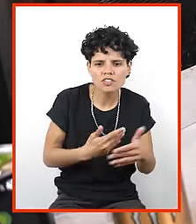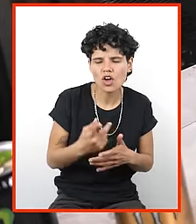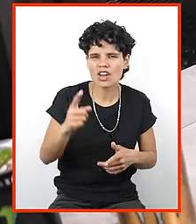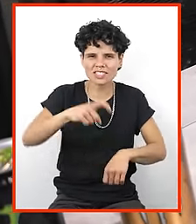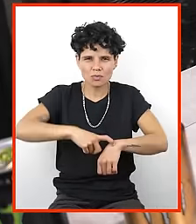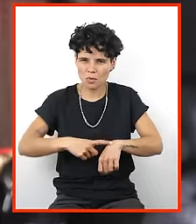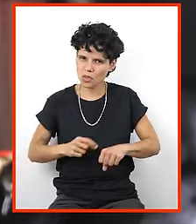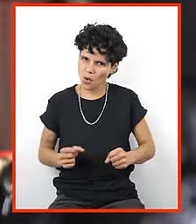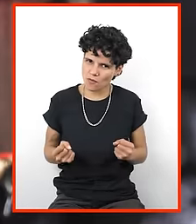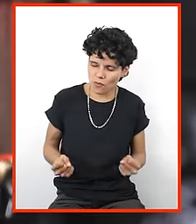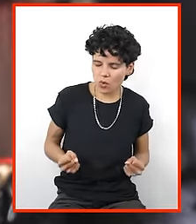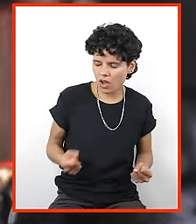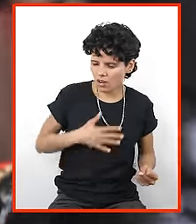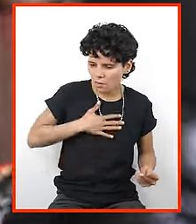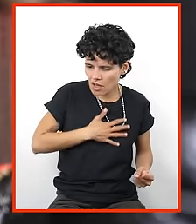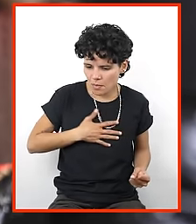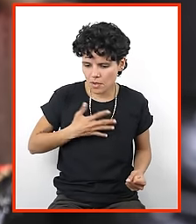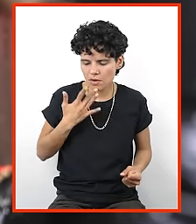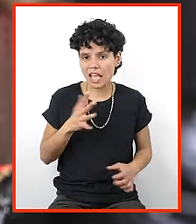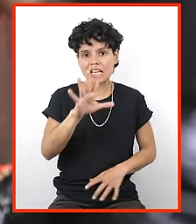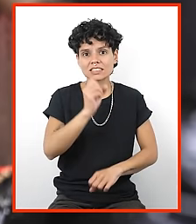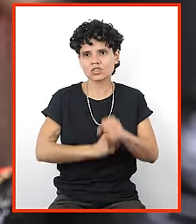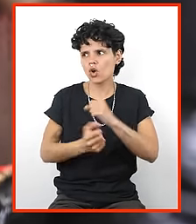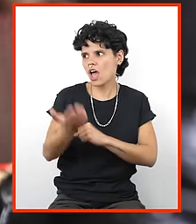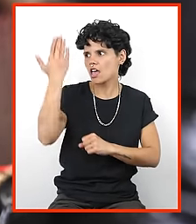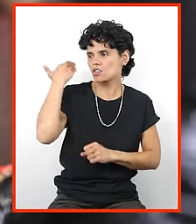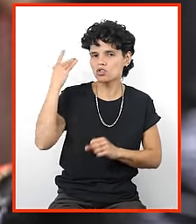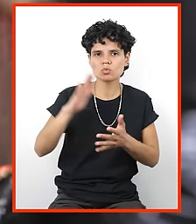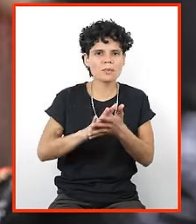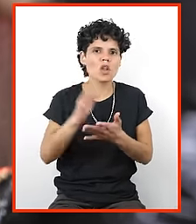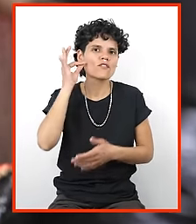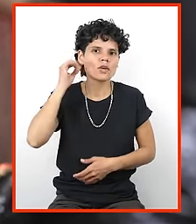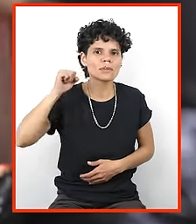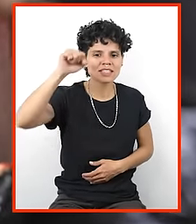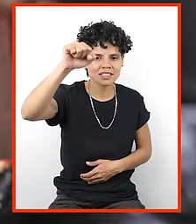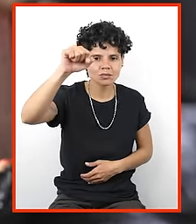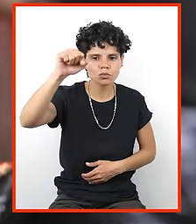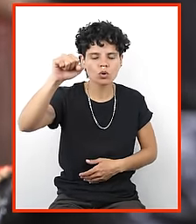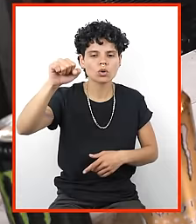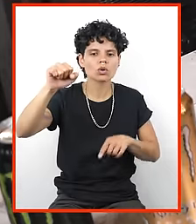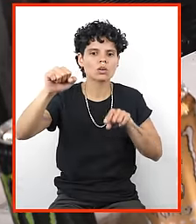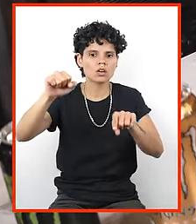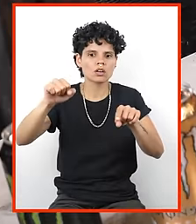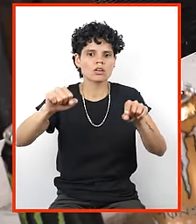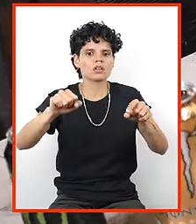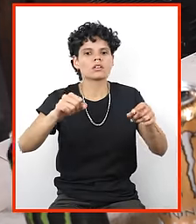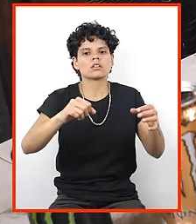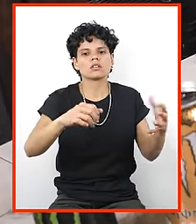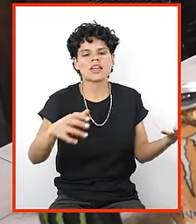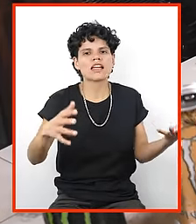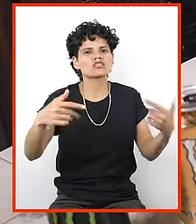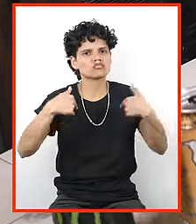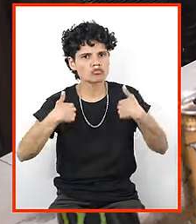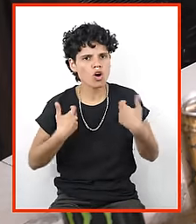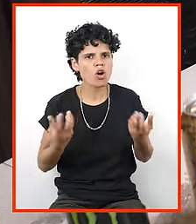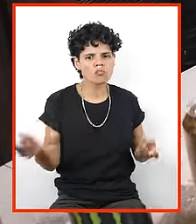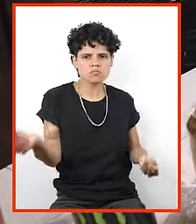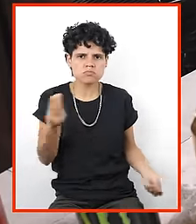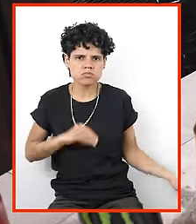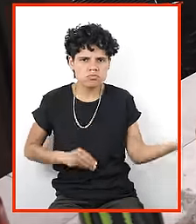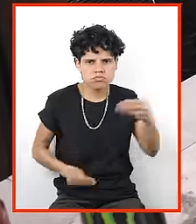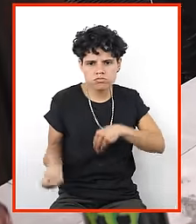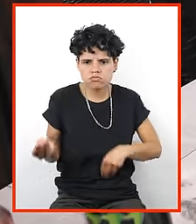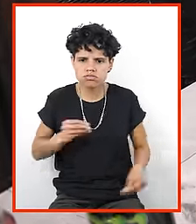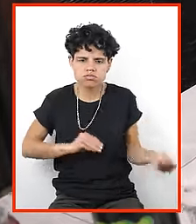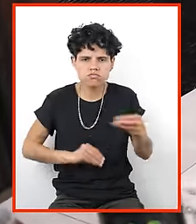en un momento fuerte porque es como que en un momento hace 5 años los feminismos fueron parte súper importante de mi